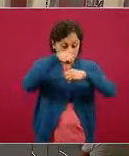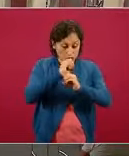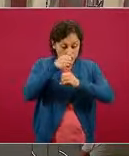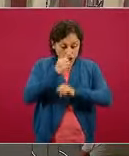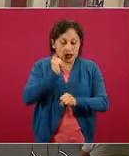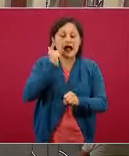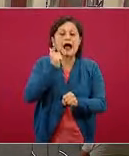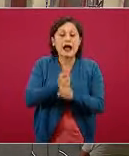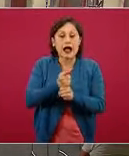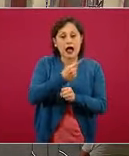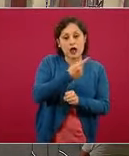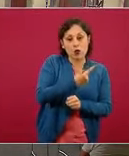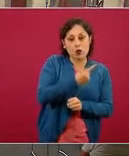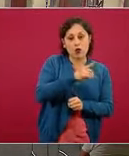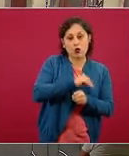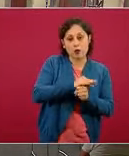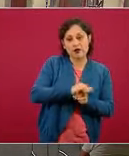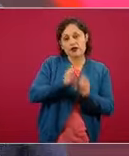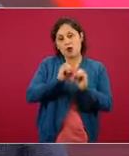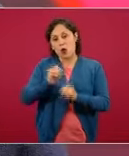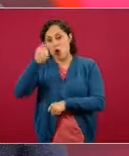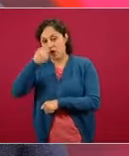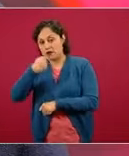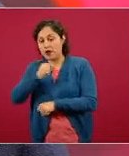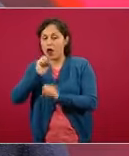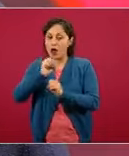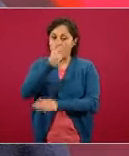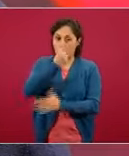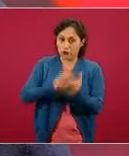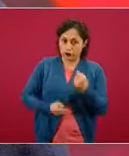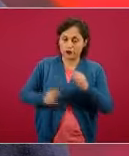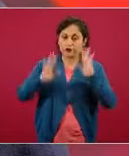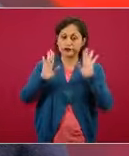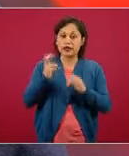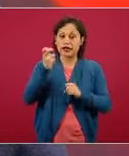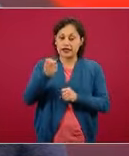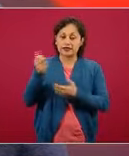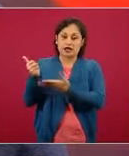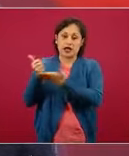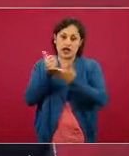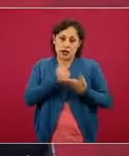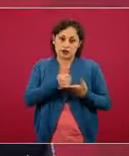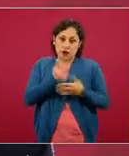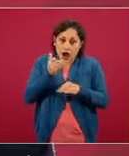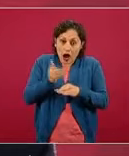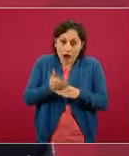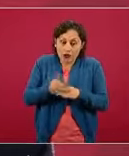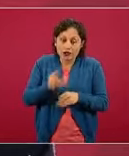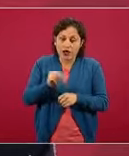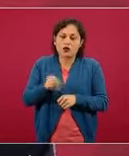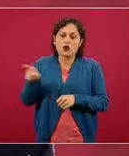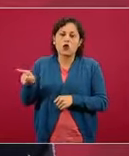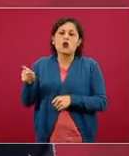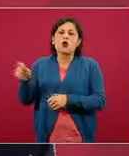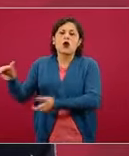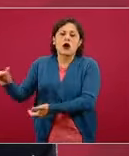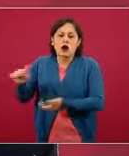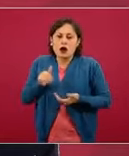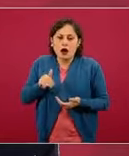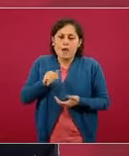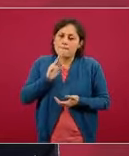estemos corriendo influenza por no tener esas pruebas multiplexadas. Cuando las tengamos vamos a generar mejor eficiencia. Pero en este